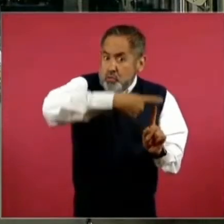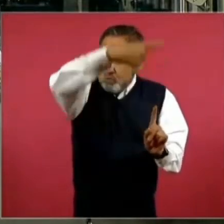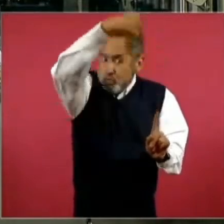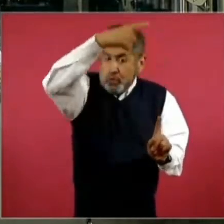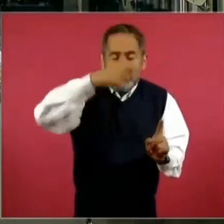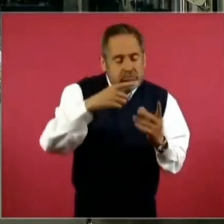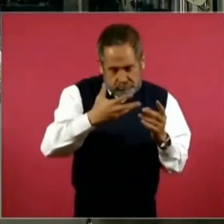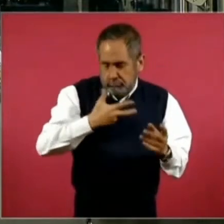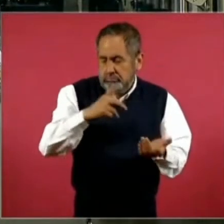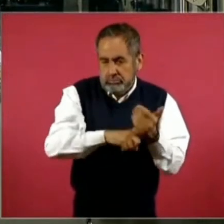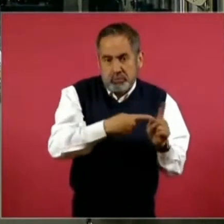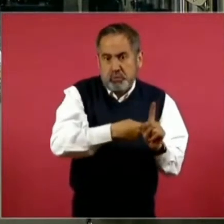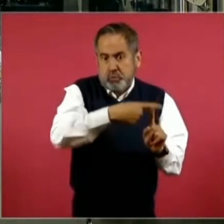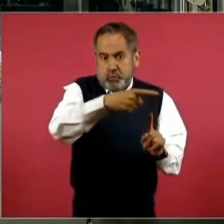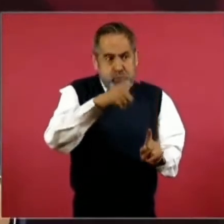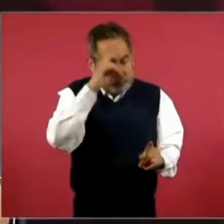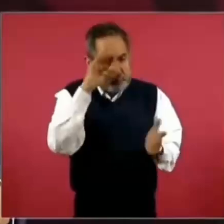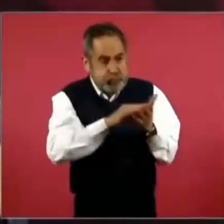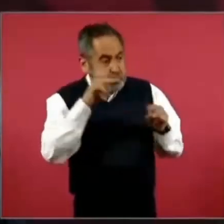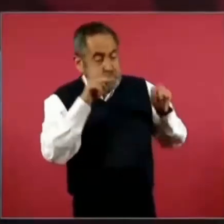si tiene re